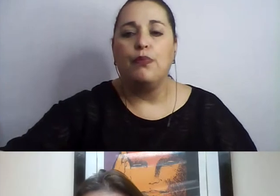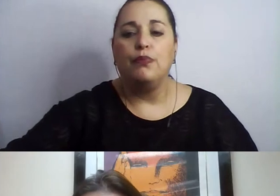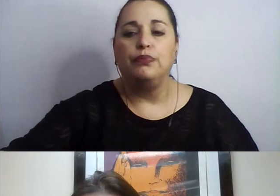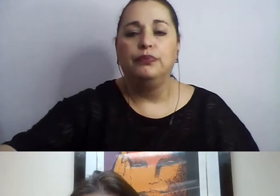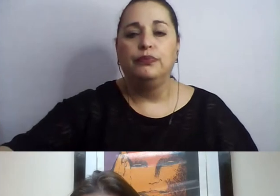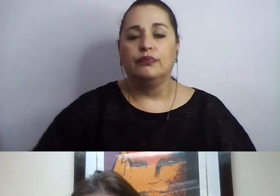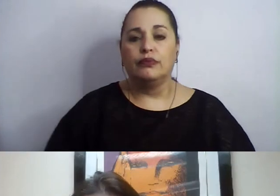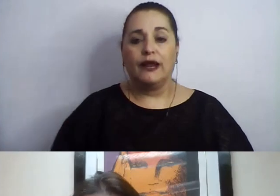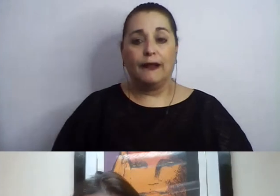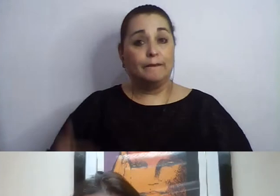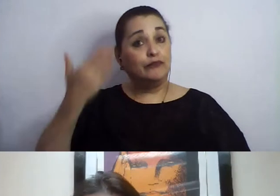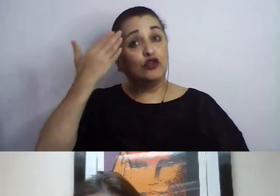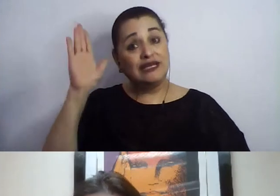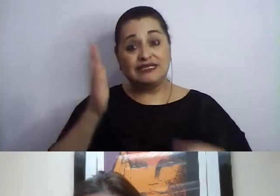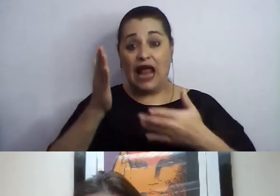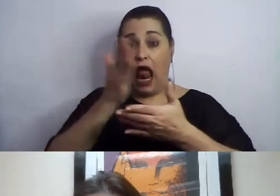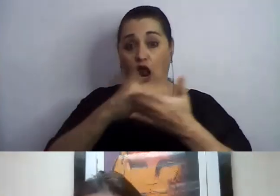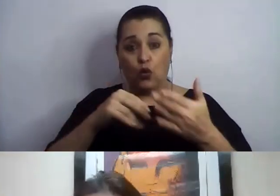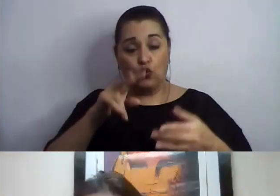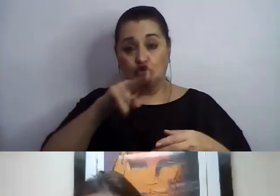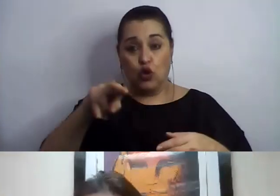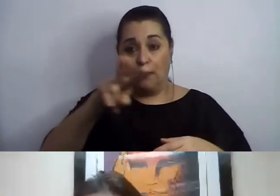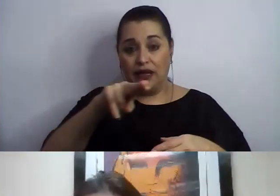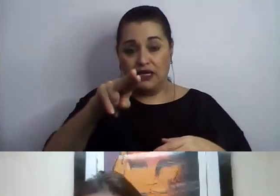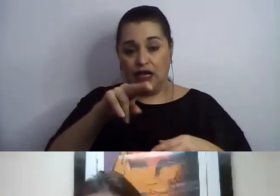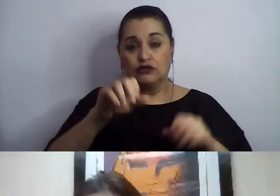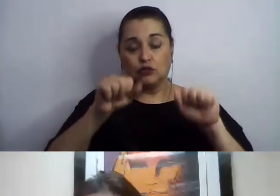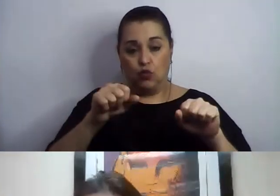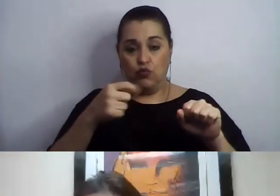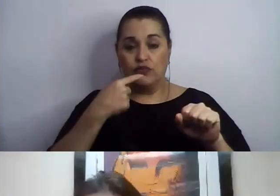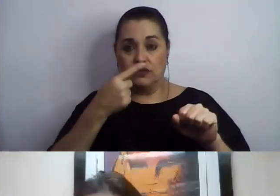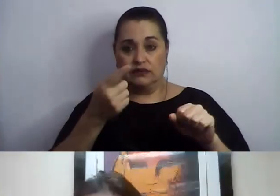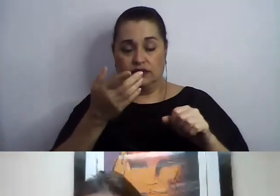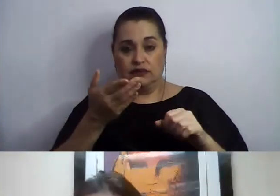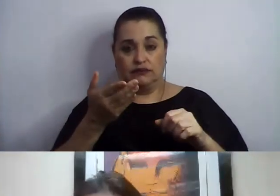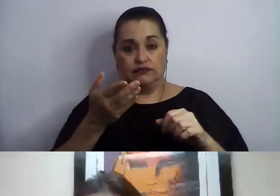no sé si alguno de los compañeros ponentes tienen alguna